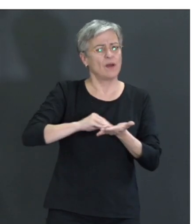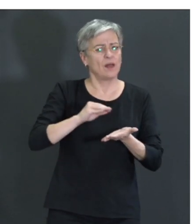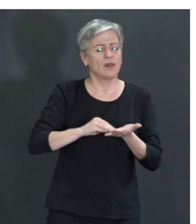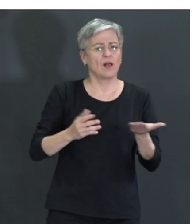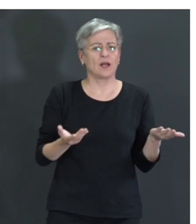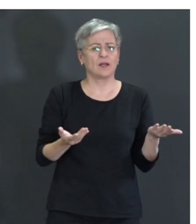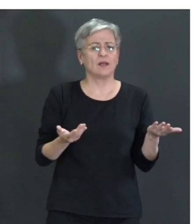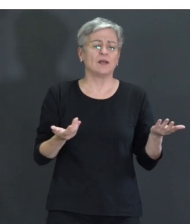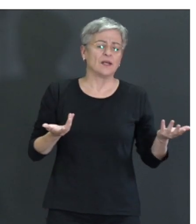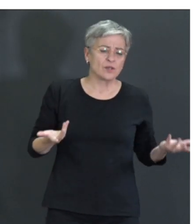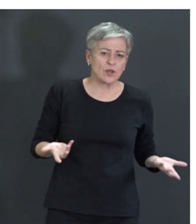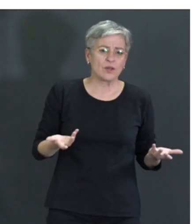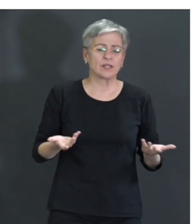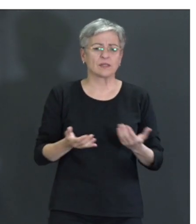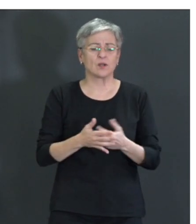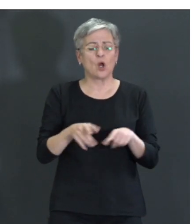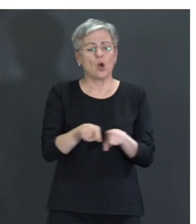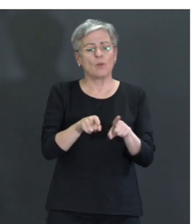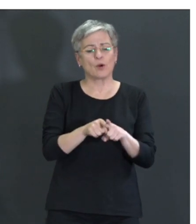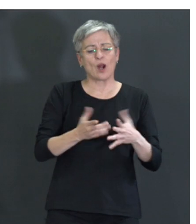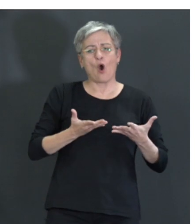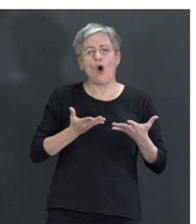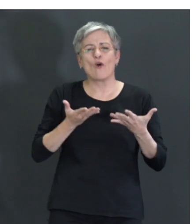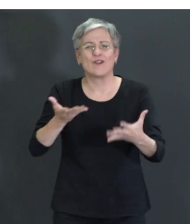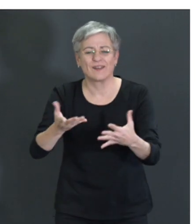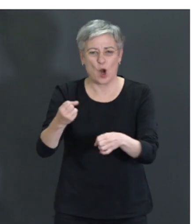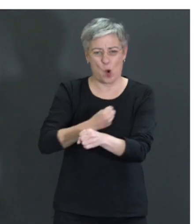dar ¿no?, ofrecer oportunidades, ¿no?,